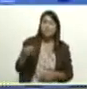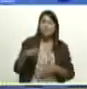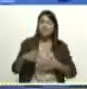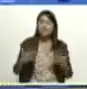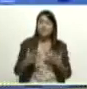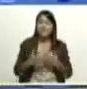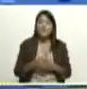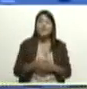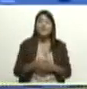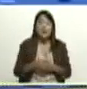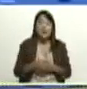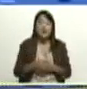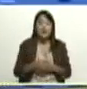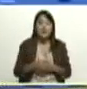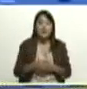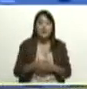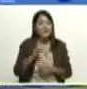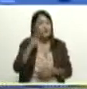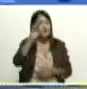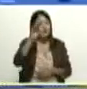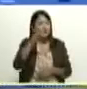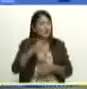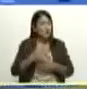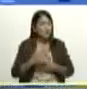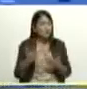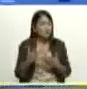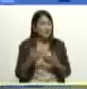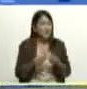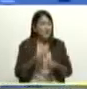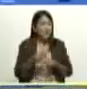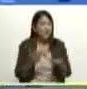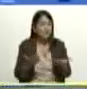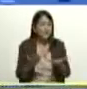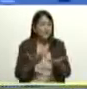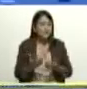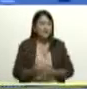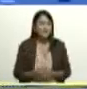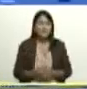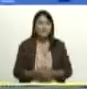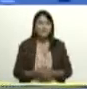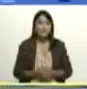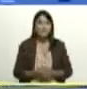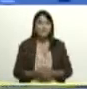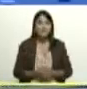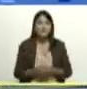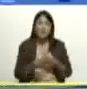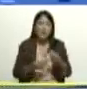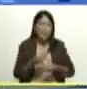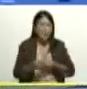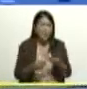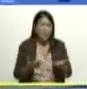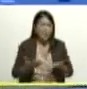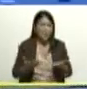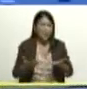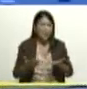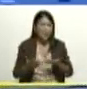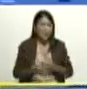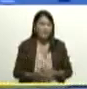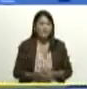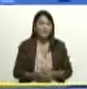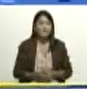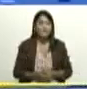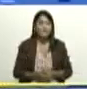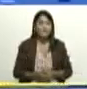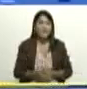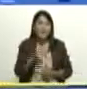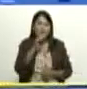estamos transitando, hacia dónde vamos, cómo vamos, con